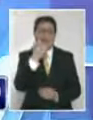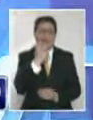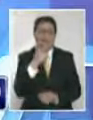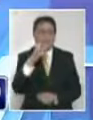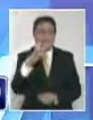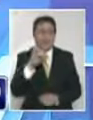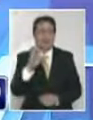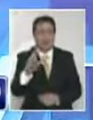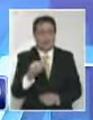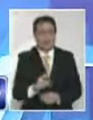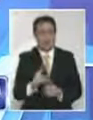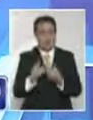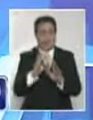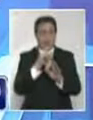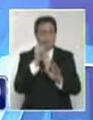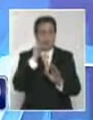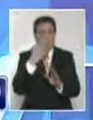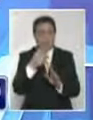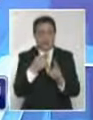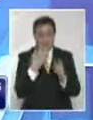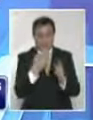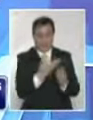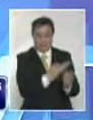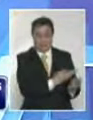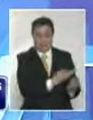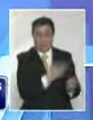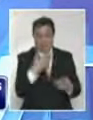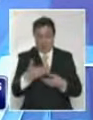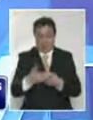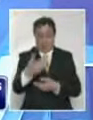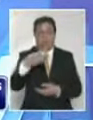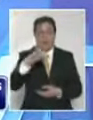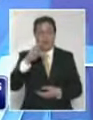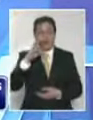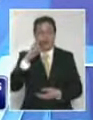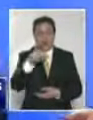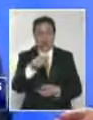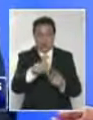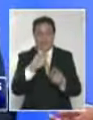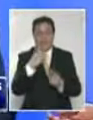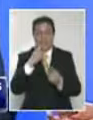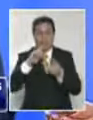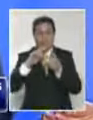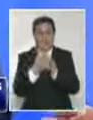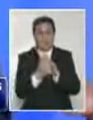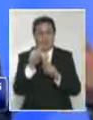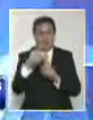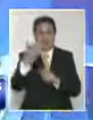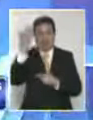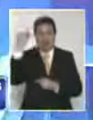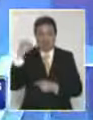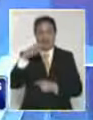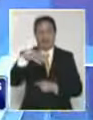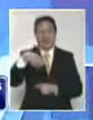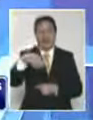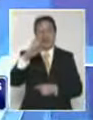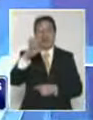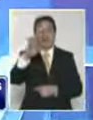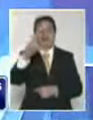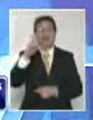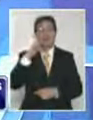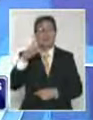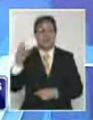ese es el problema. Bien, aquí lo vemos con Víctor, que es periodista del Mercurio. No soy del Mercurio, soy de la revista Arcilla. Estuve en el Mercurio. Que fuiste del